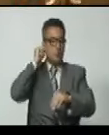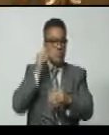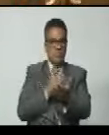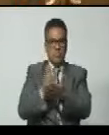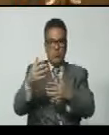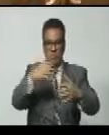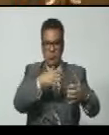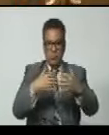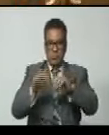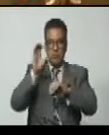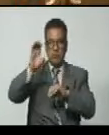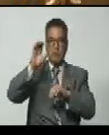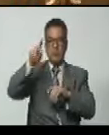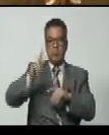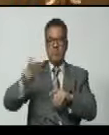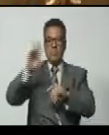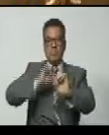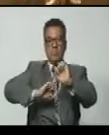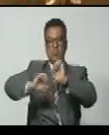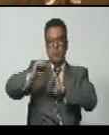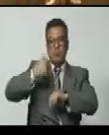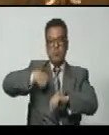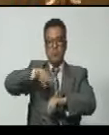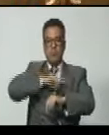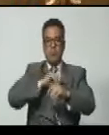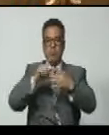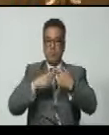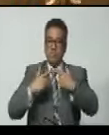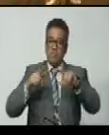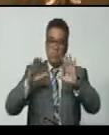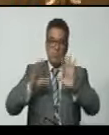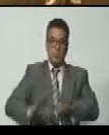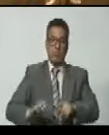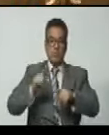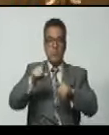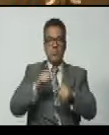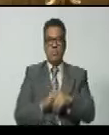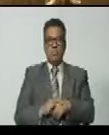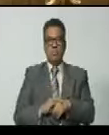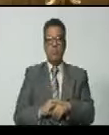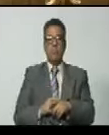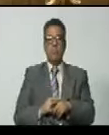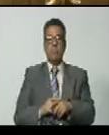seguir luchando por la patria y a defender nuestra independencia y a defender nuestro legado.